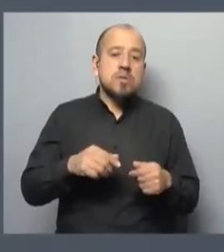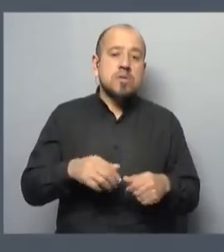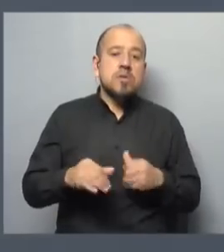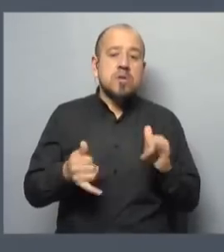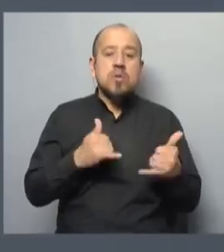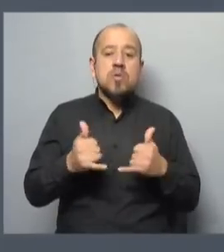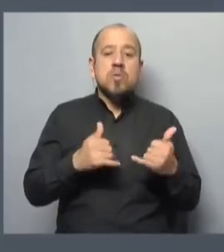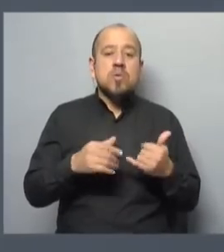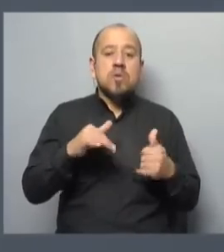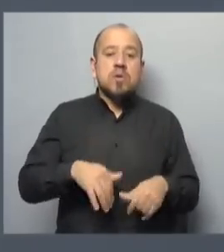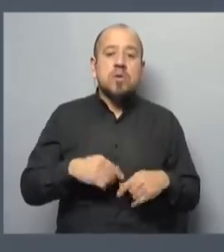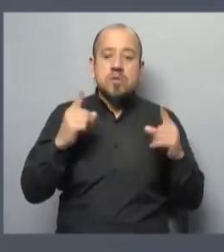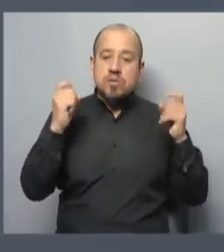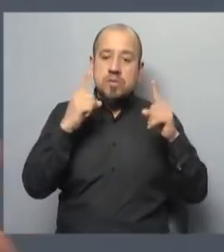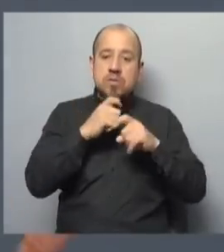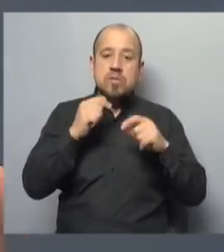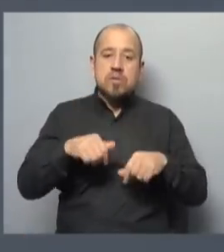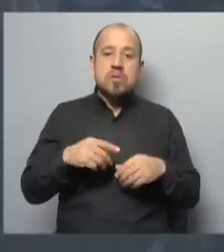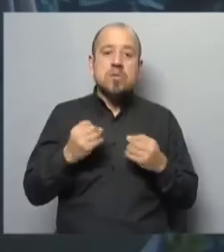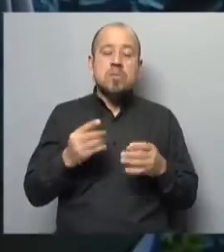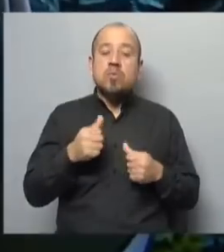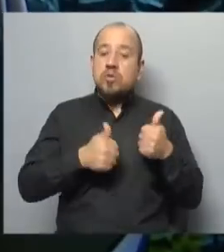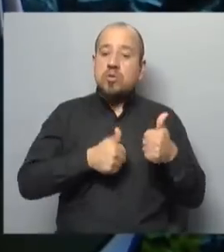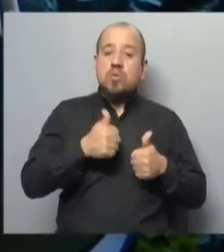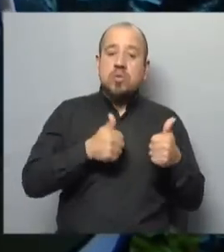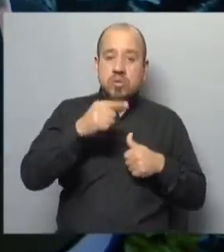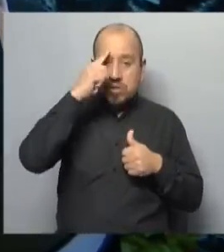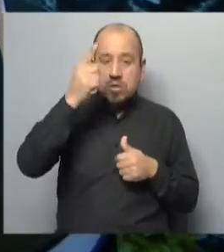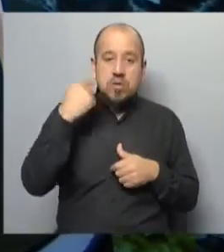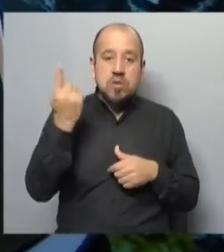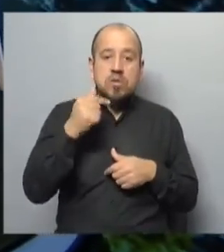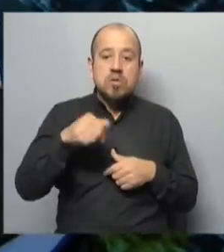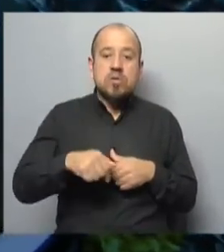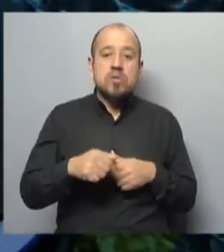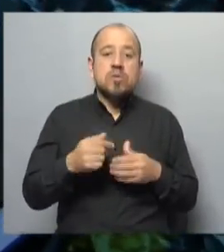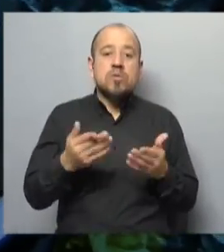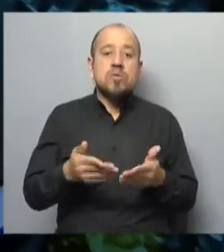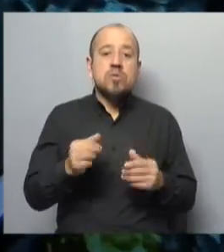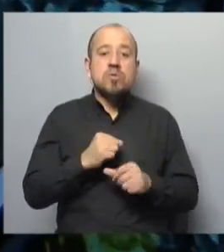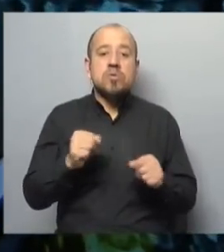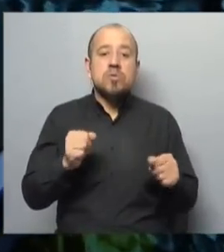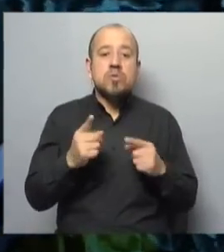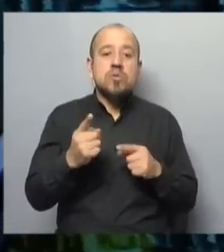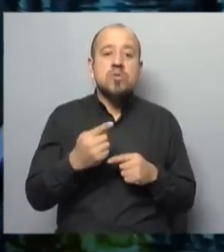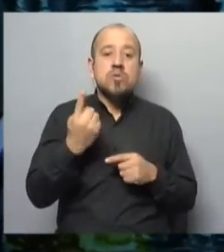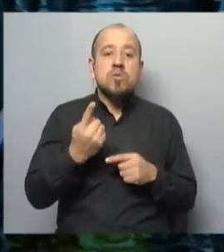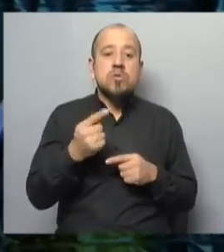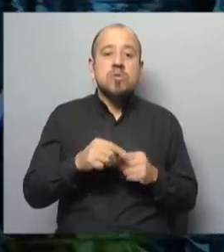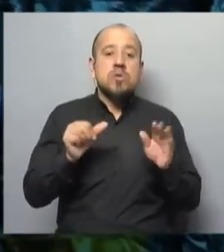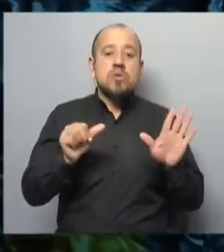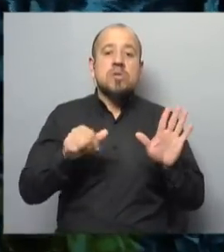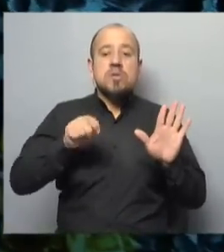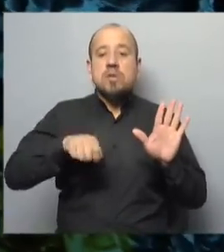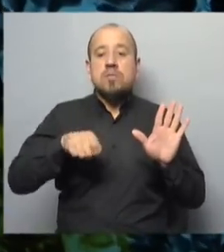tiempo acá que es tan difícil por eso no somos competitivos a nivel internacional porque no logramos tener mantener un plantel de más de seis meses